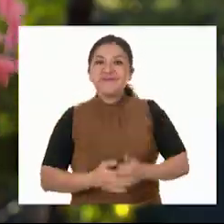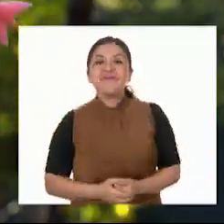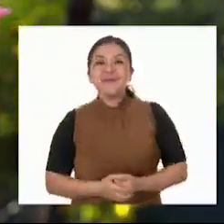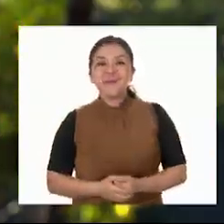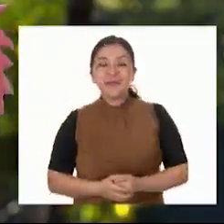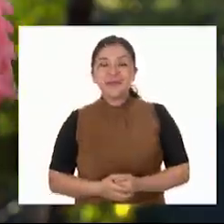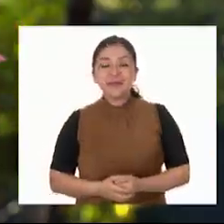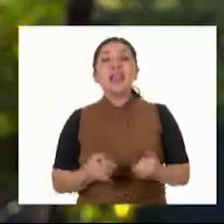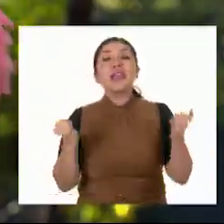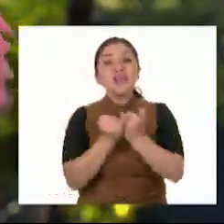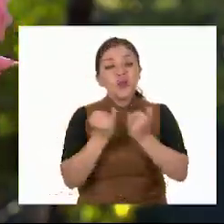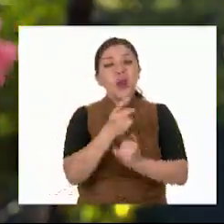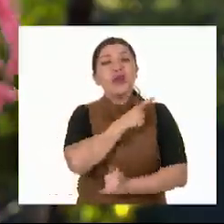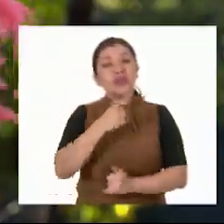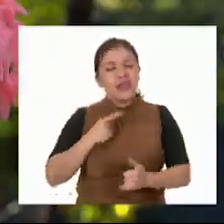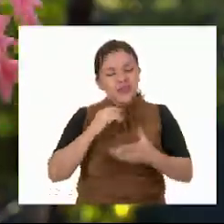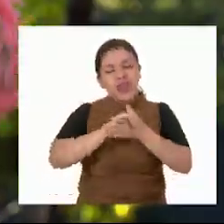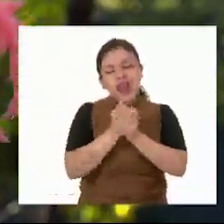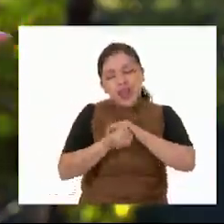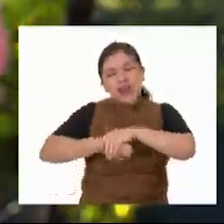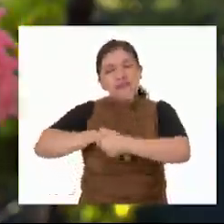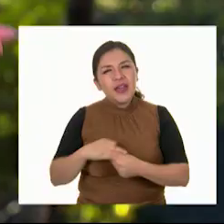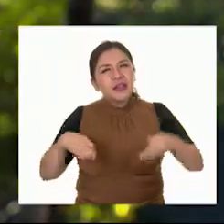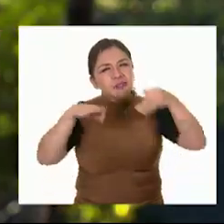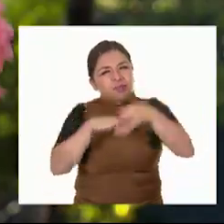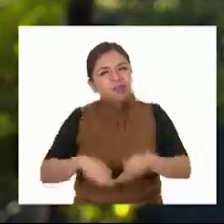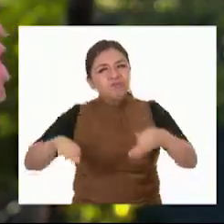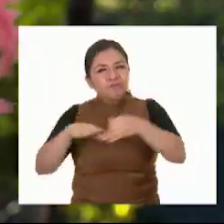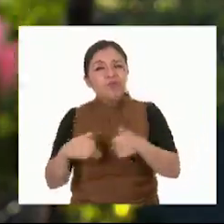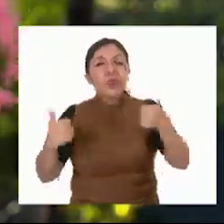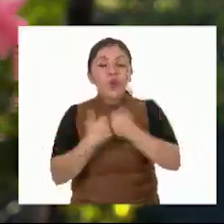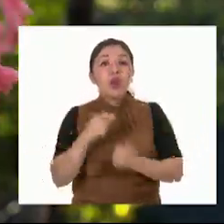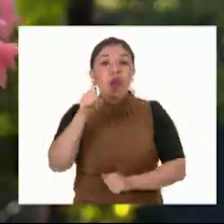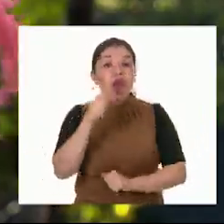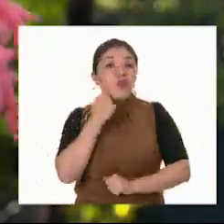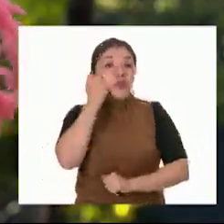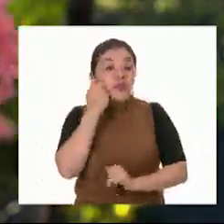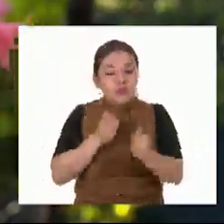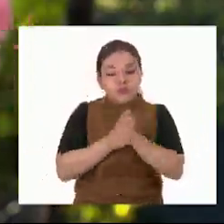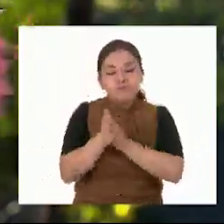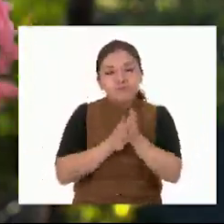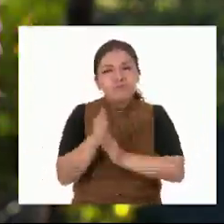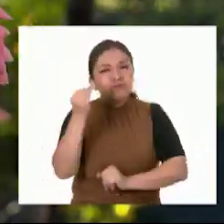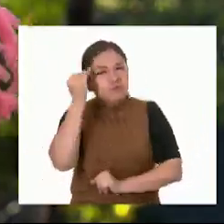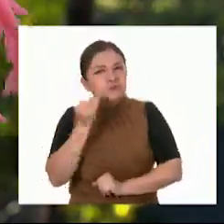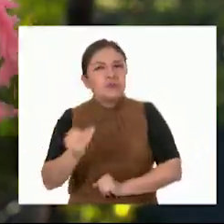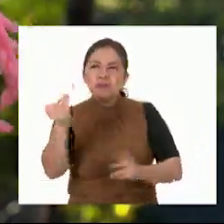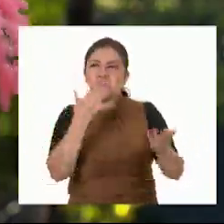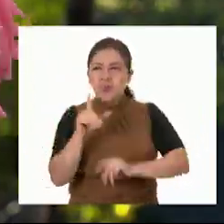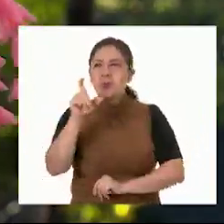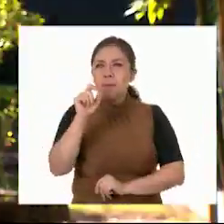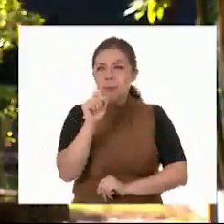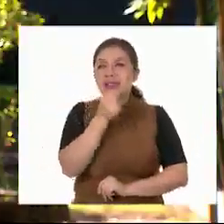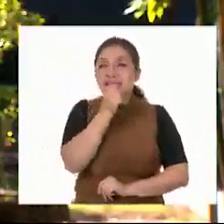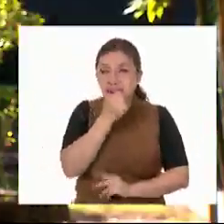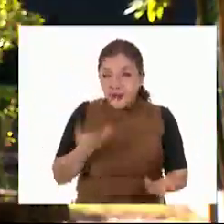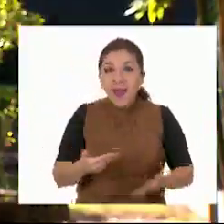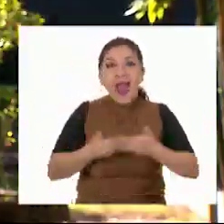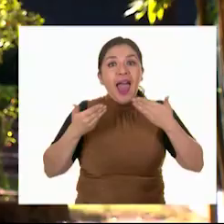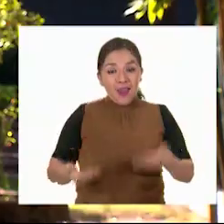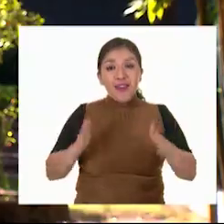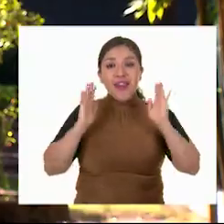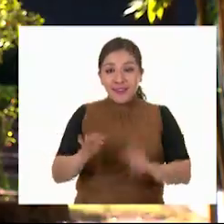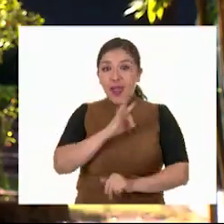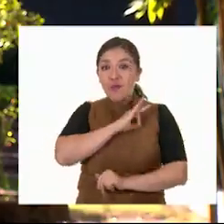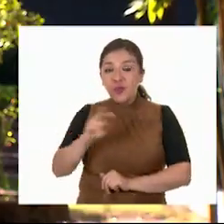cubrebocas. Lava tus manos frecuentemente con agua y con jabón por lo menos durante 20 segundos. Ahora